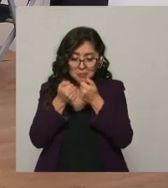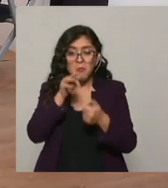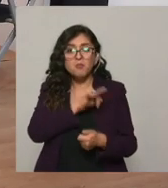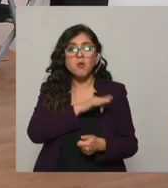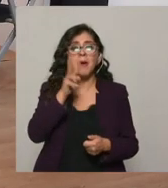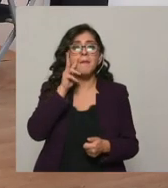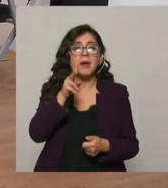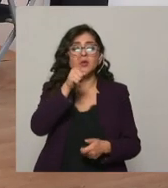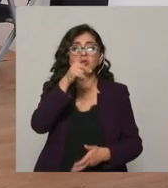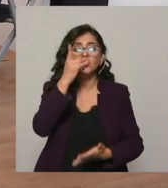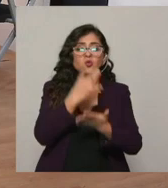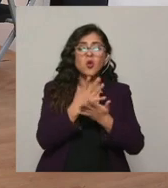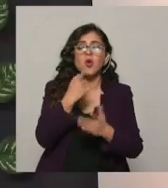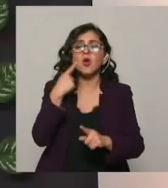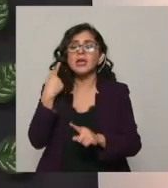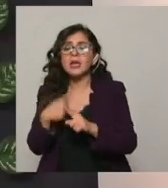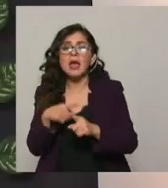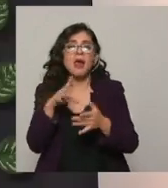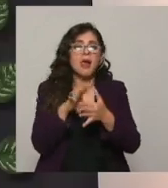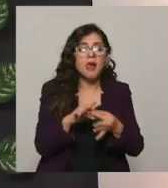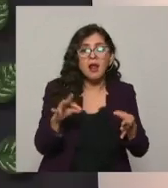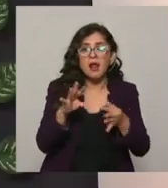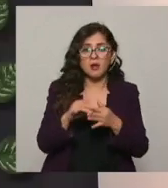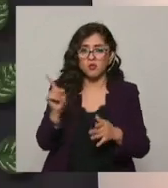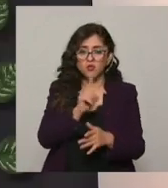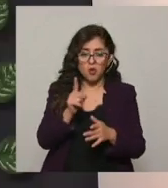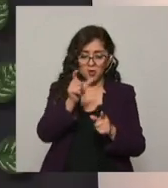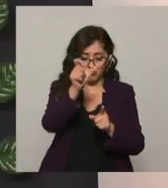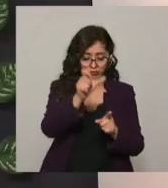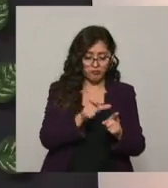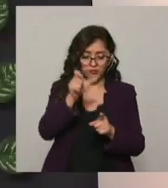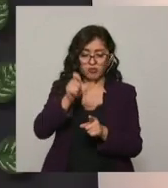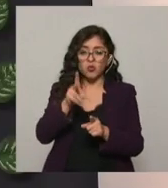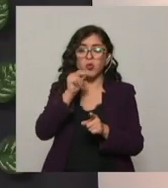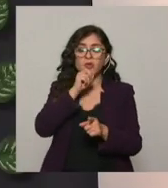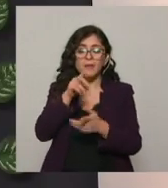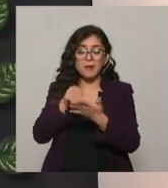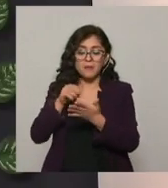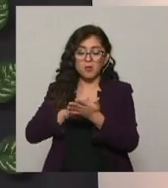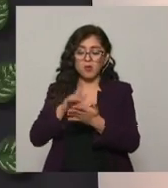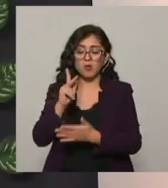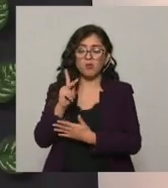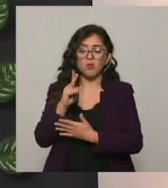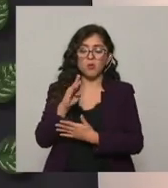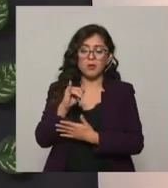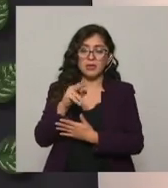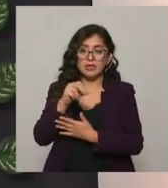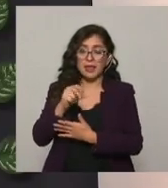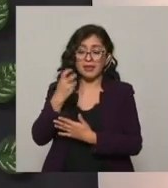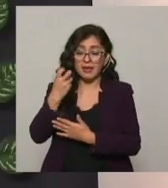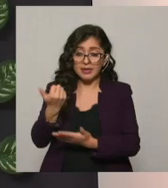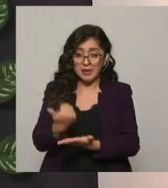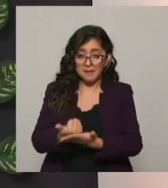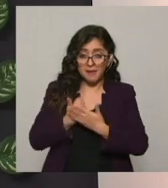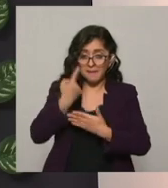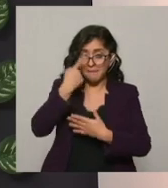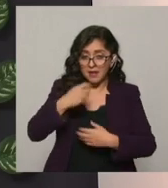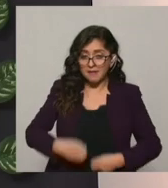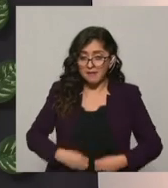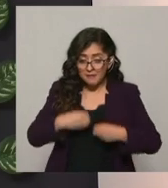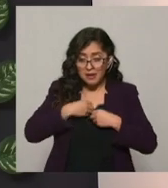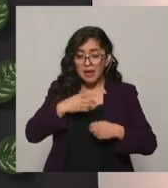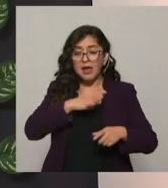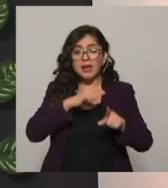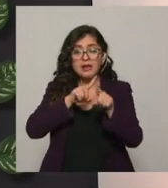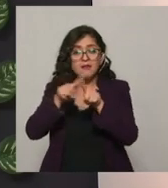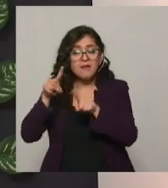las conversaciones, sino también pues publicidad, ¿no? Que es al final de lo que ellos viven. Entonces tiene que ver con algoritmos y en